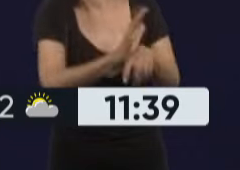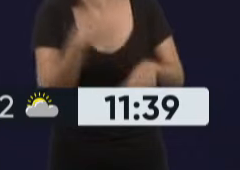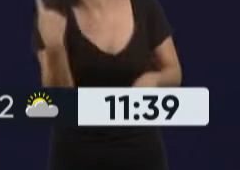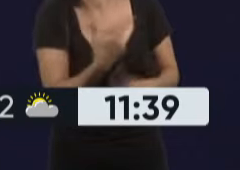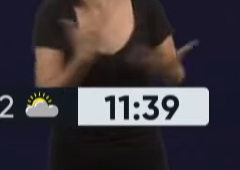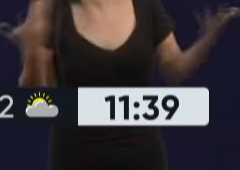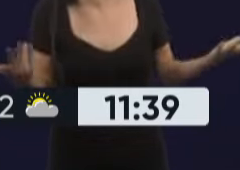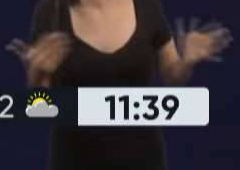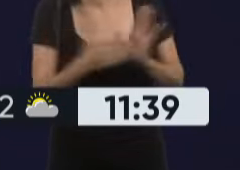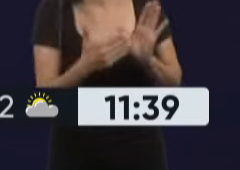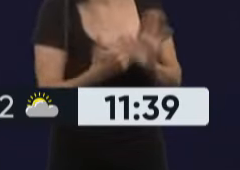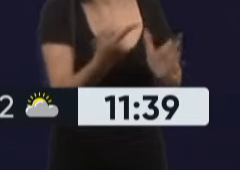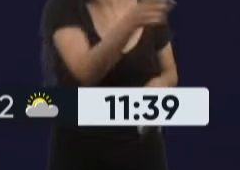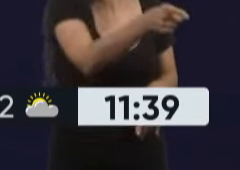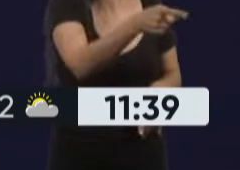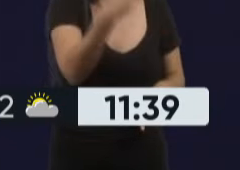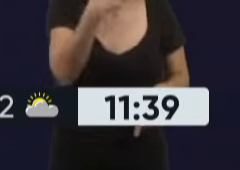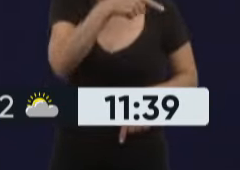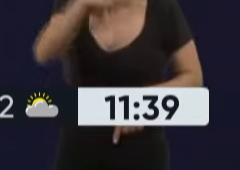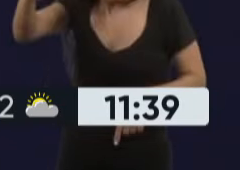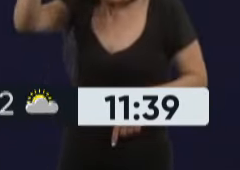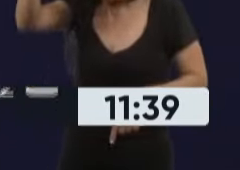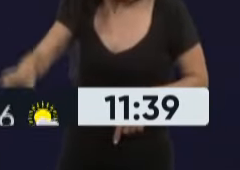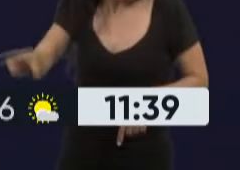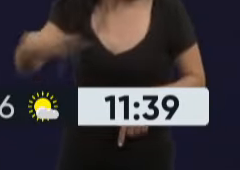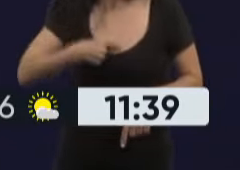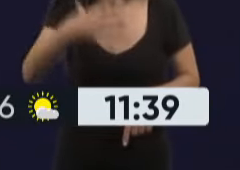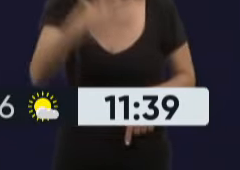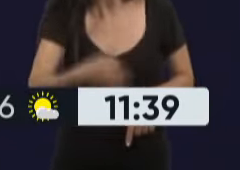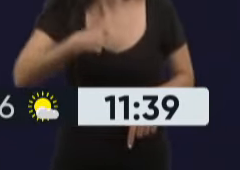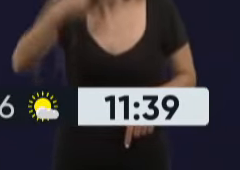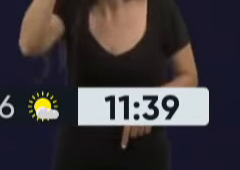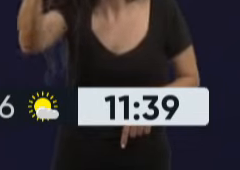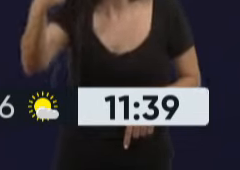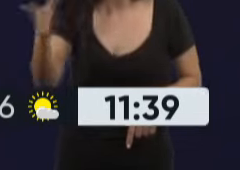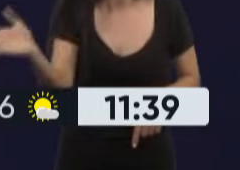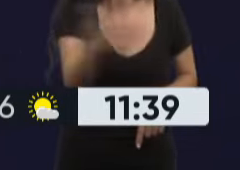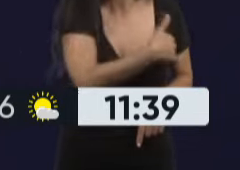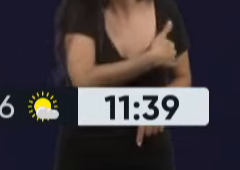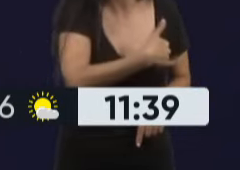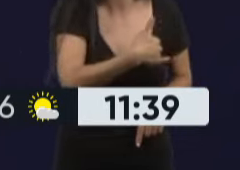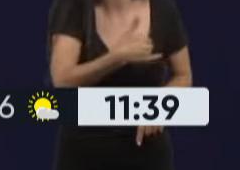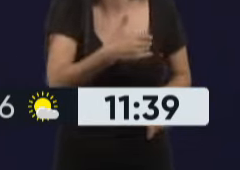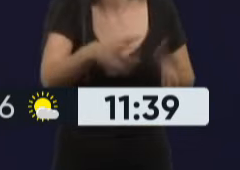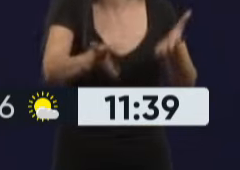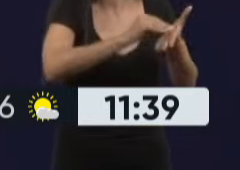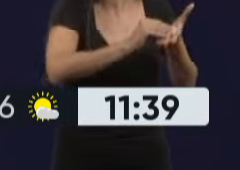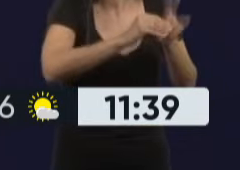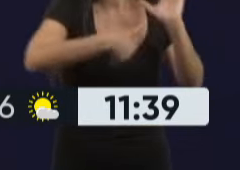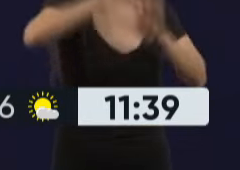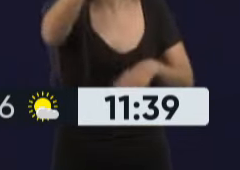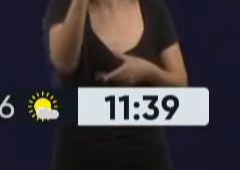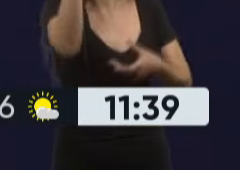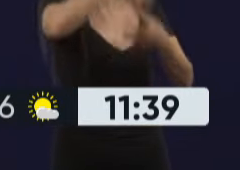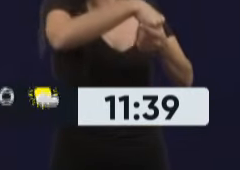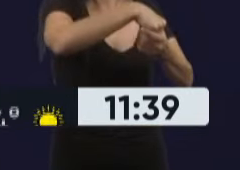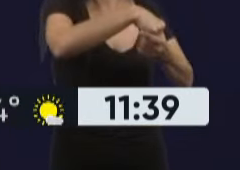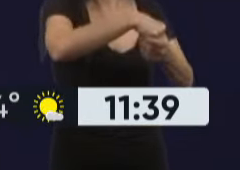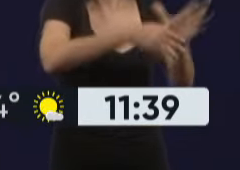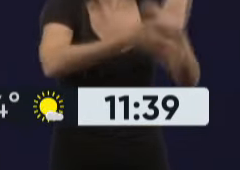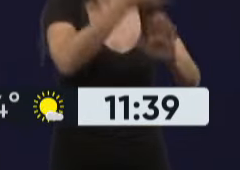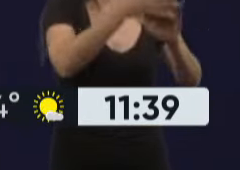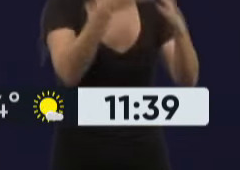cosa no pero picheto yo la verdad es que creo que todos adores o la mayoría de ellos van a estar a la altura de